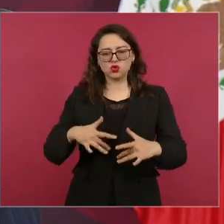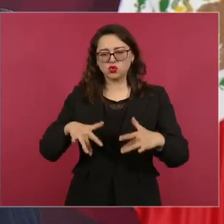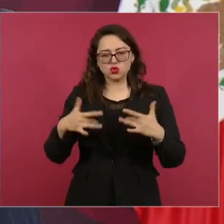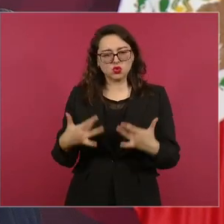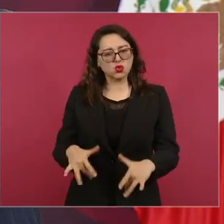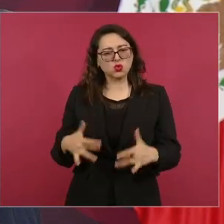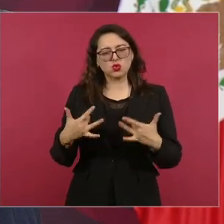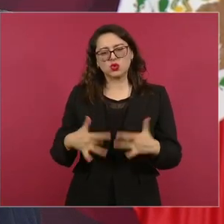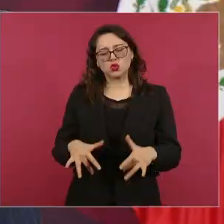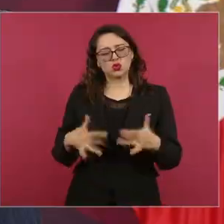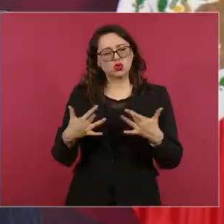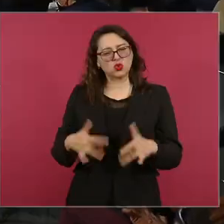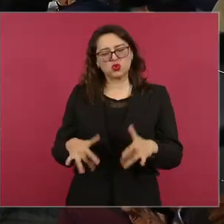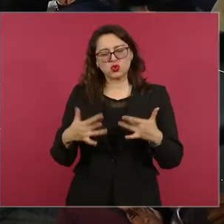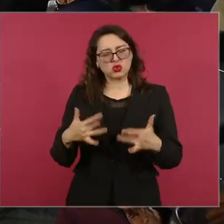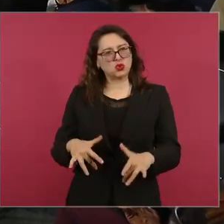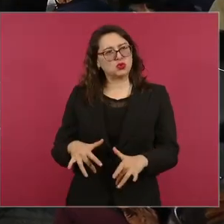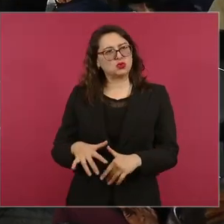muy